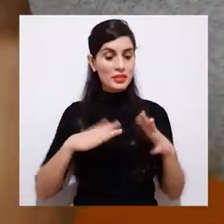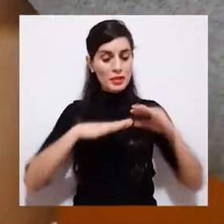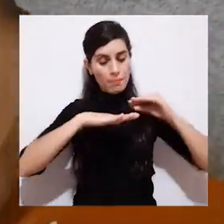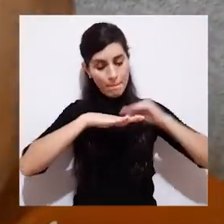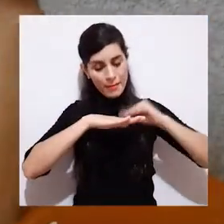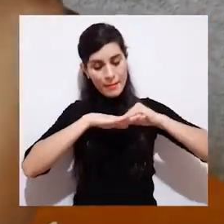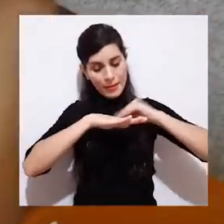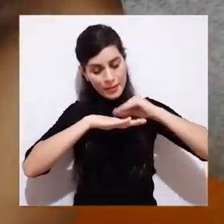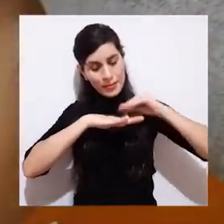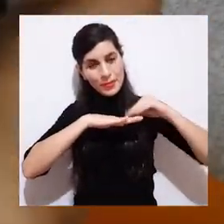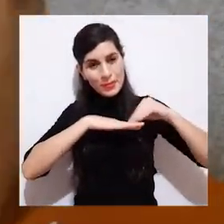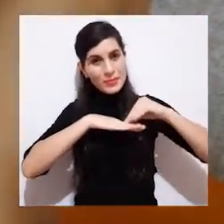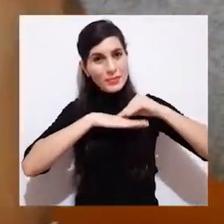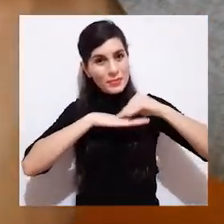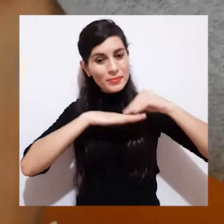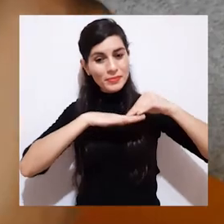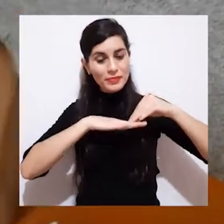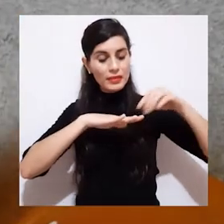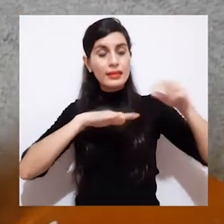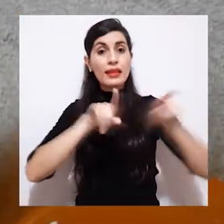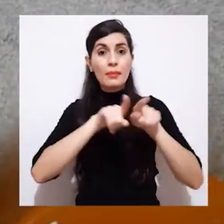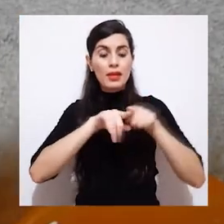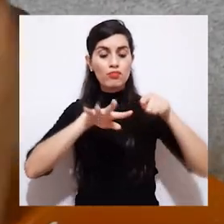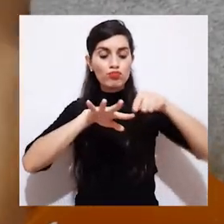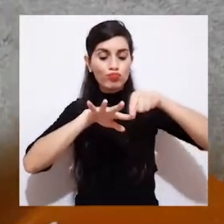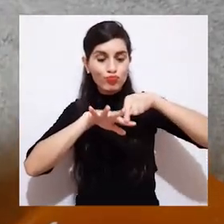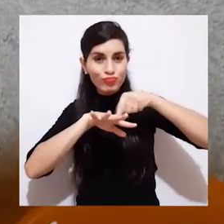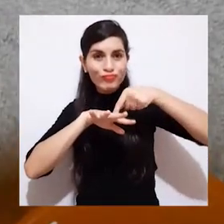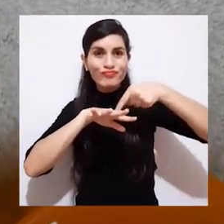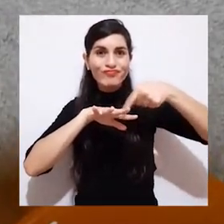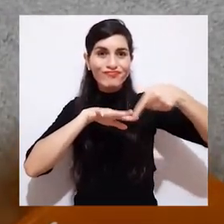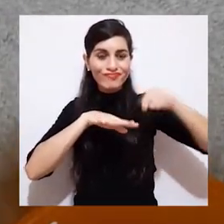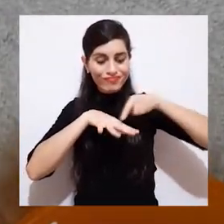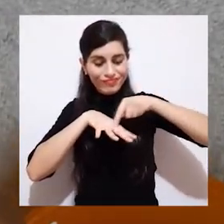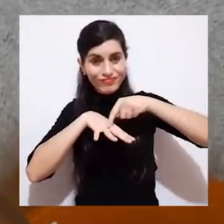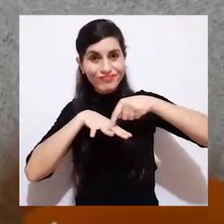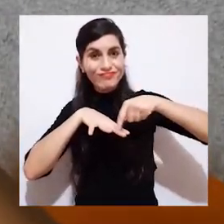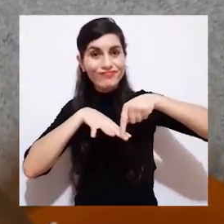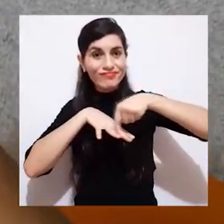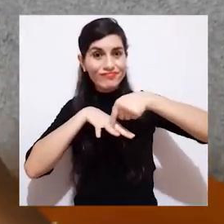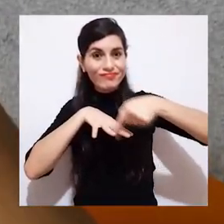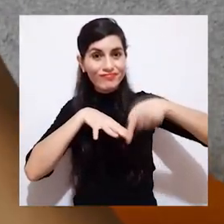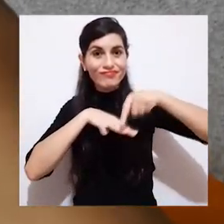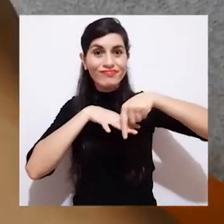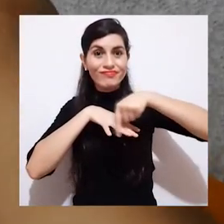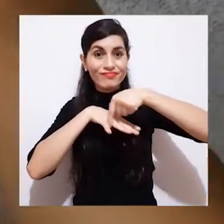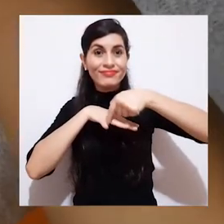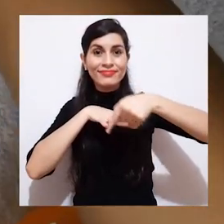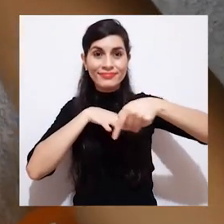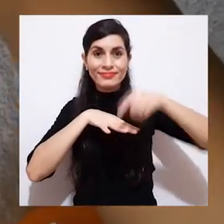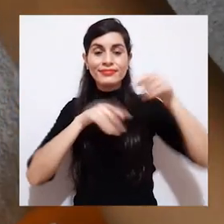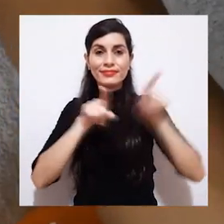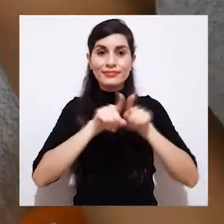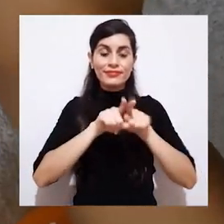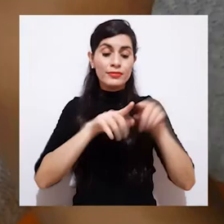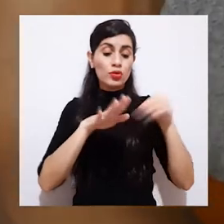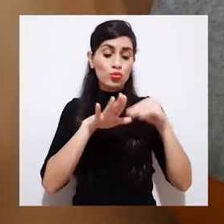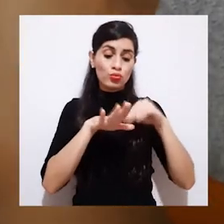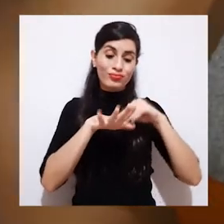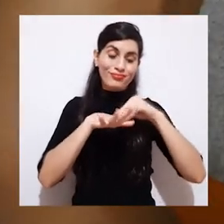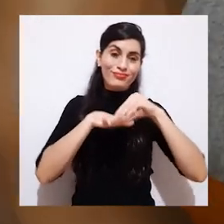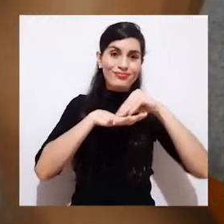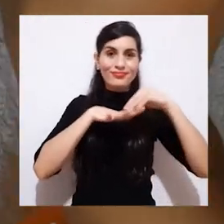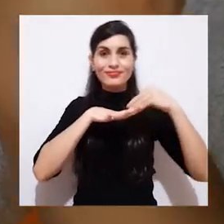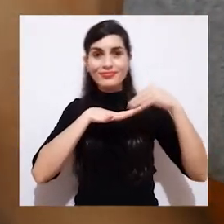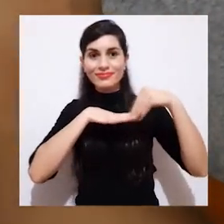Apliquen bien el látex tanto en la unión de los dedos como en la parte de las uñas, en todos lados, que la mano quede bien cubierta